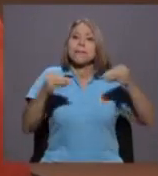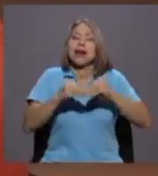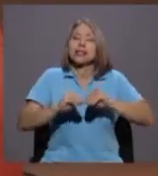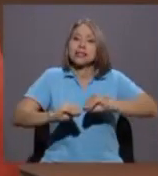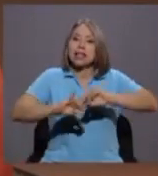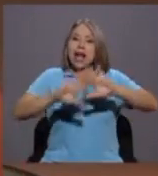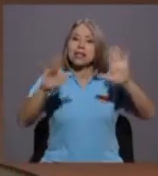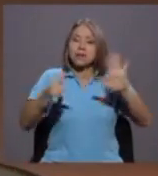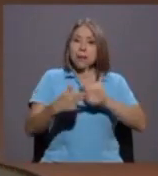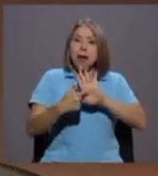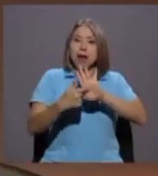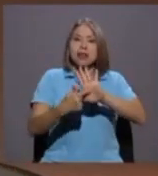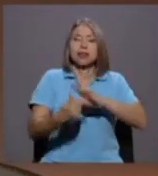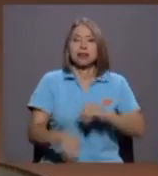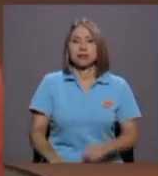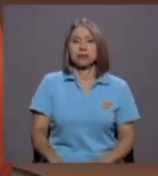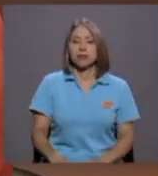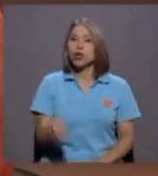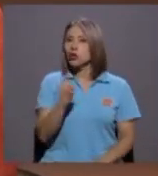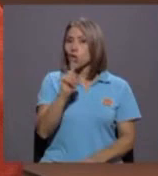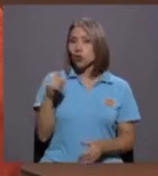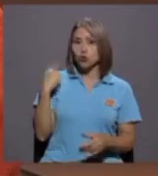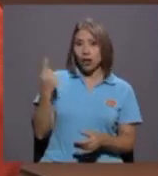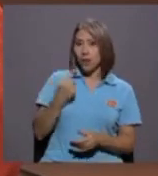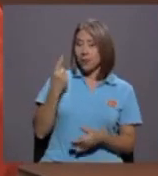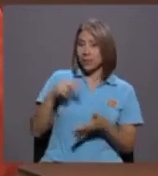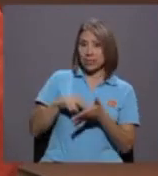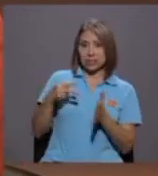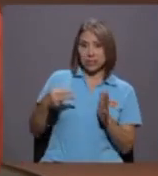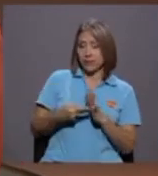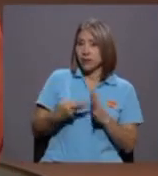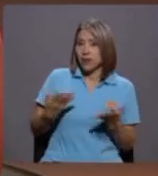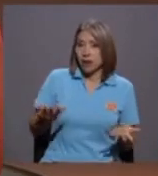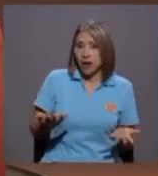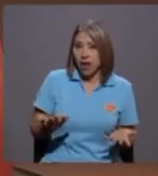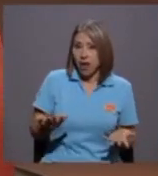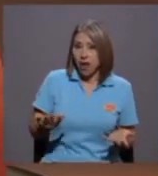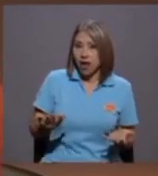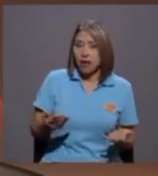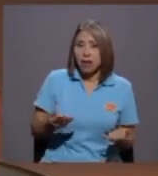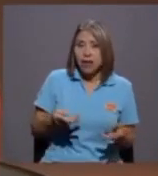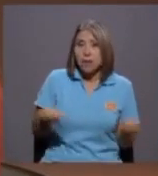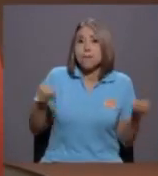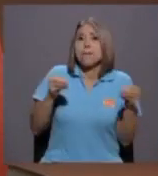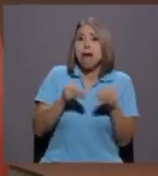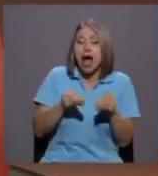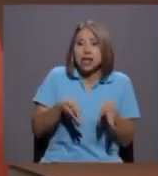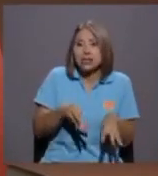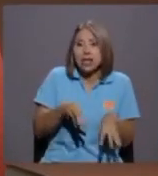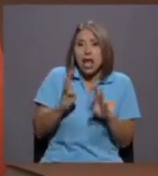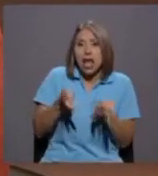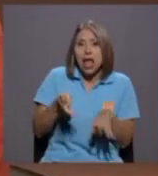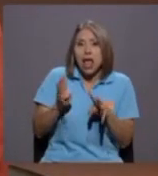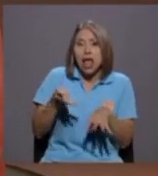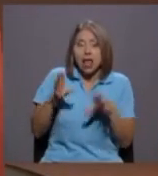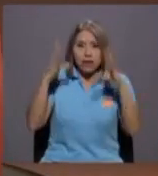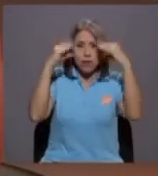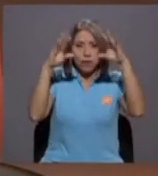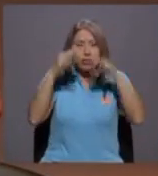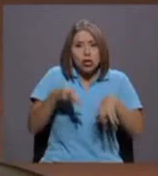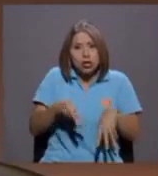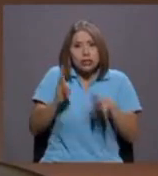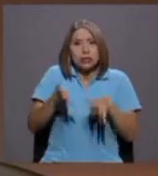trata solo, Juan Rafael y amigos y amigas, de poner más información en nuestras páginas, sino que se